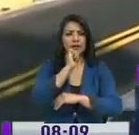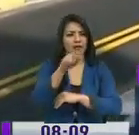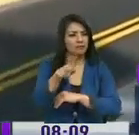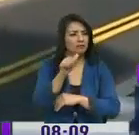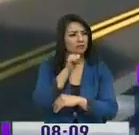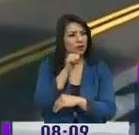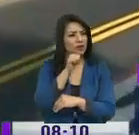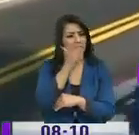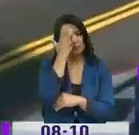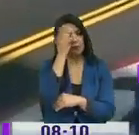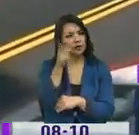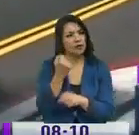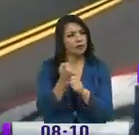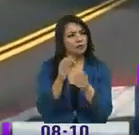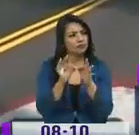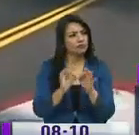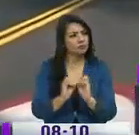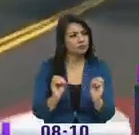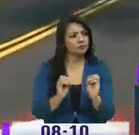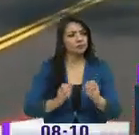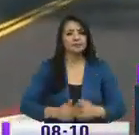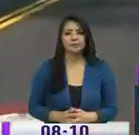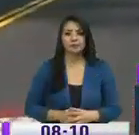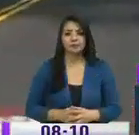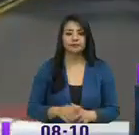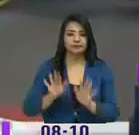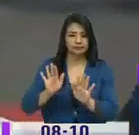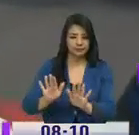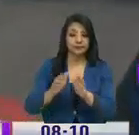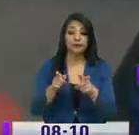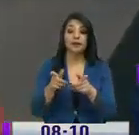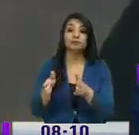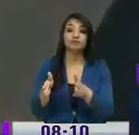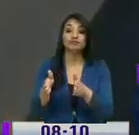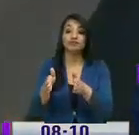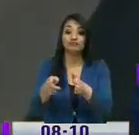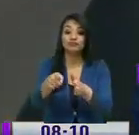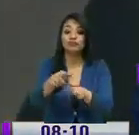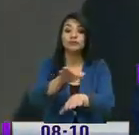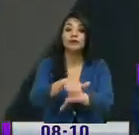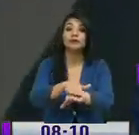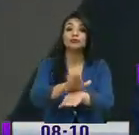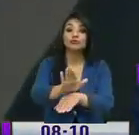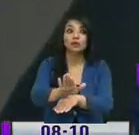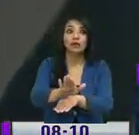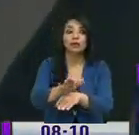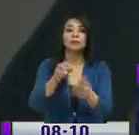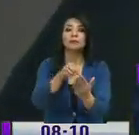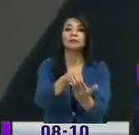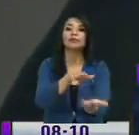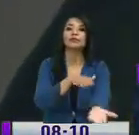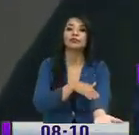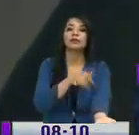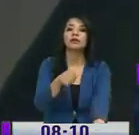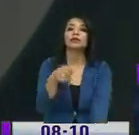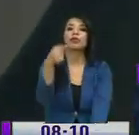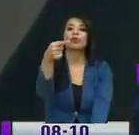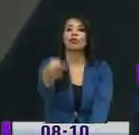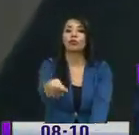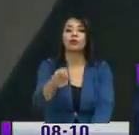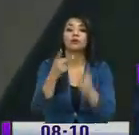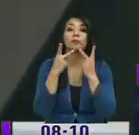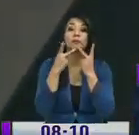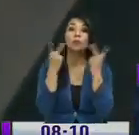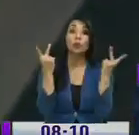se realizó ese trabajo ahí? Ya, esa parte de allá obedece igualmente a un proyecto